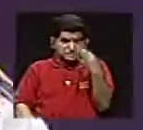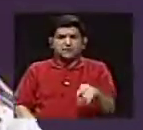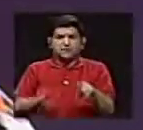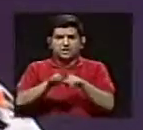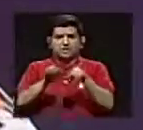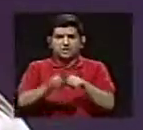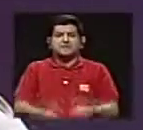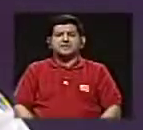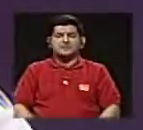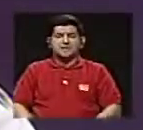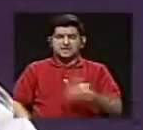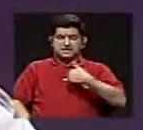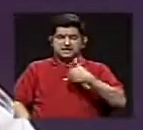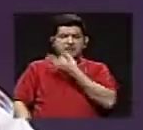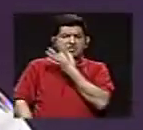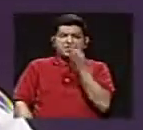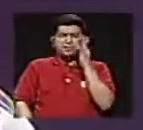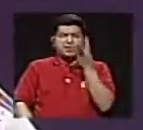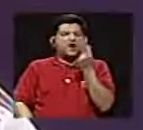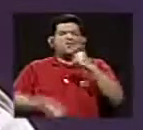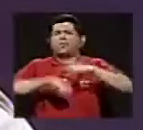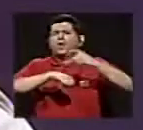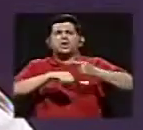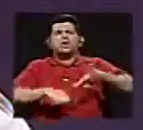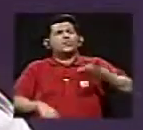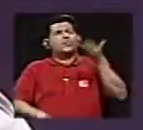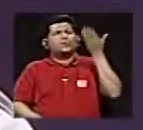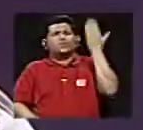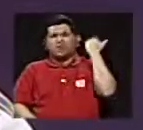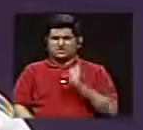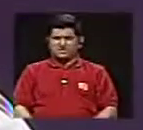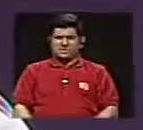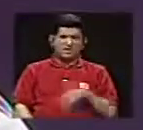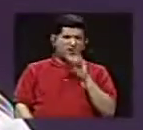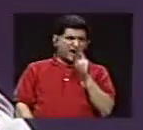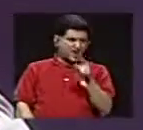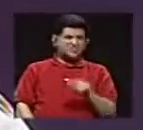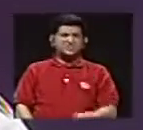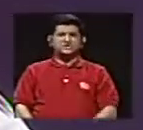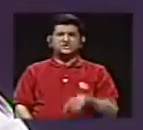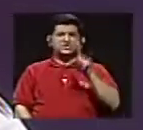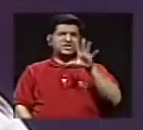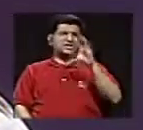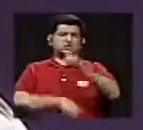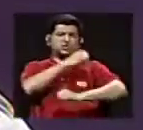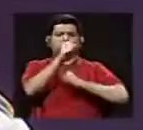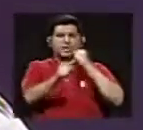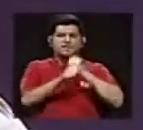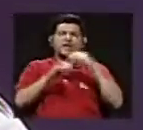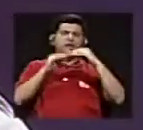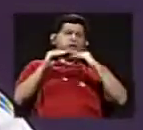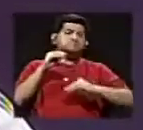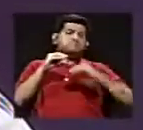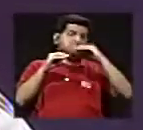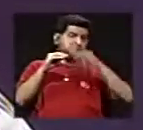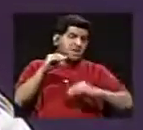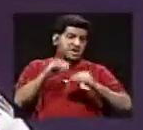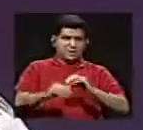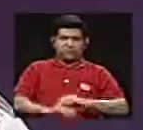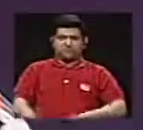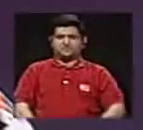lo que es la finca. ¿Hace cuánto, Selvin? Eso hace 150 años mínimo.